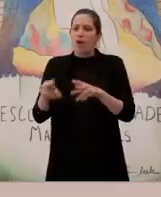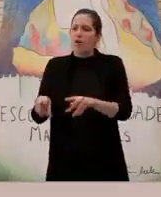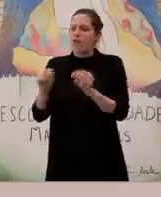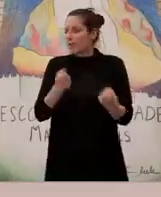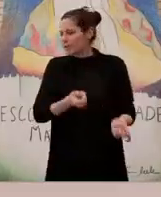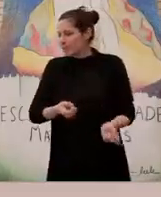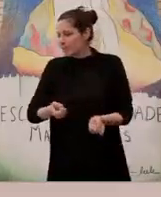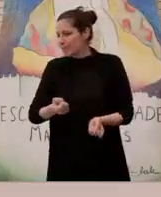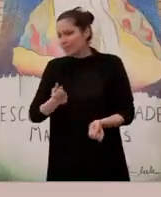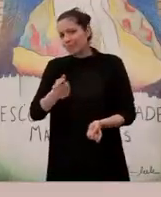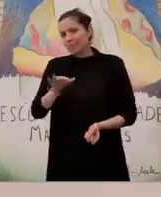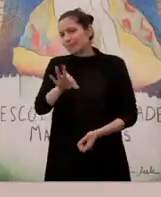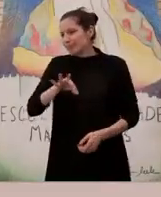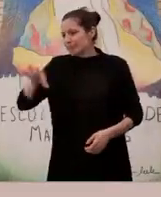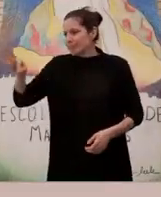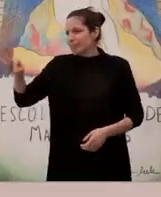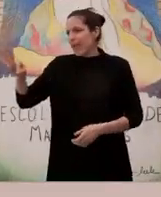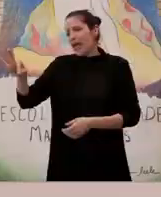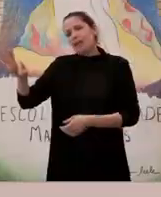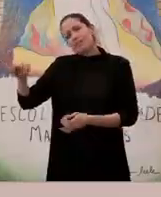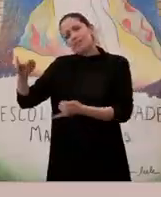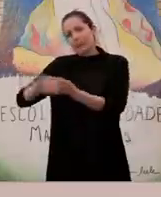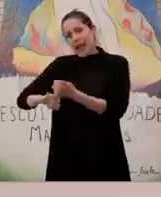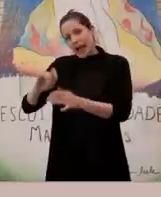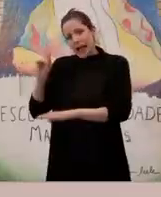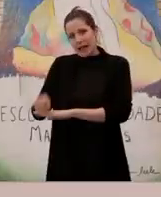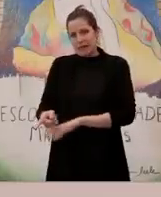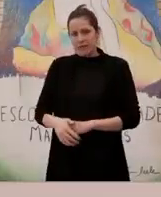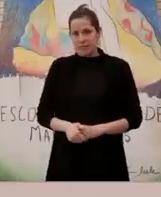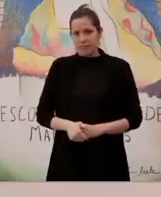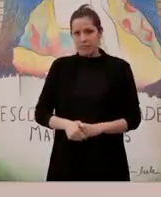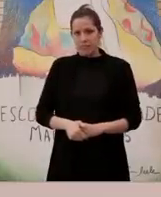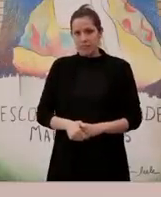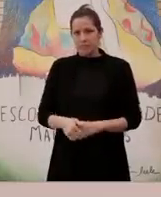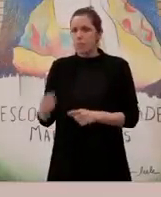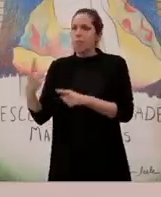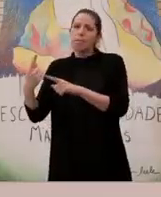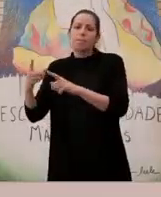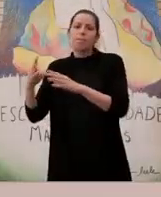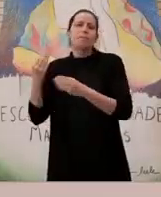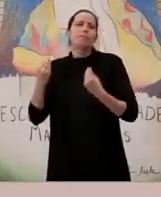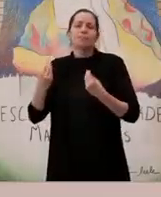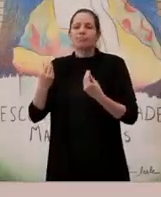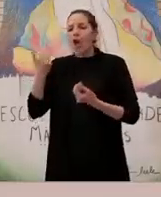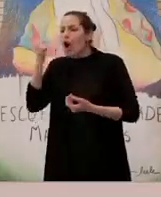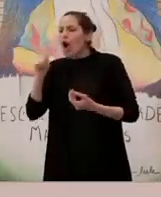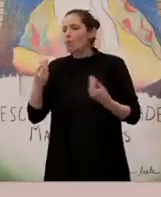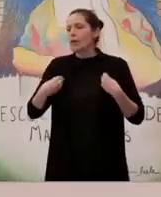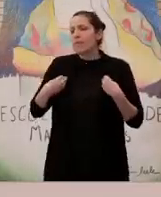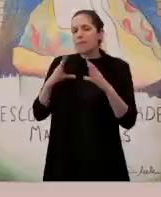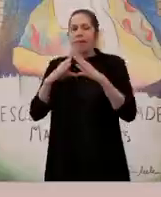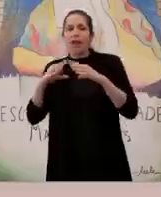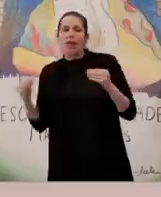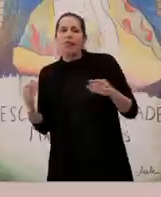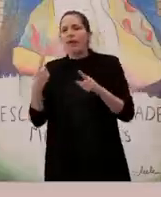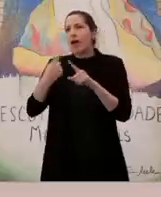Porque viven Andalucía pero es primo de donde no sé qué eso vamos mayor injusticia que